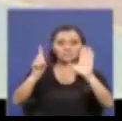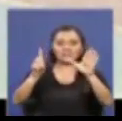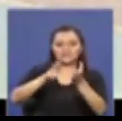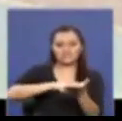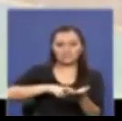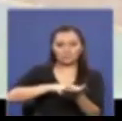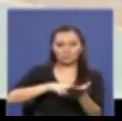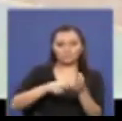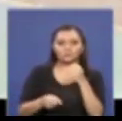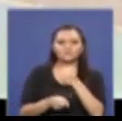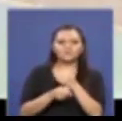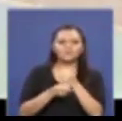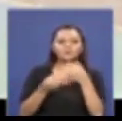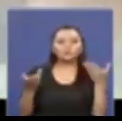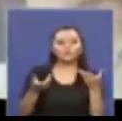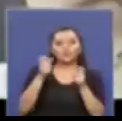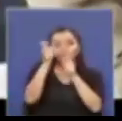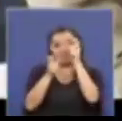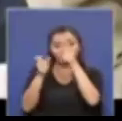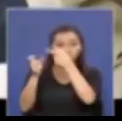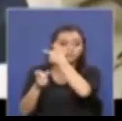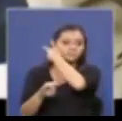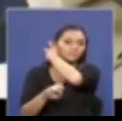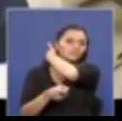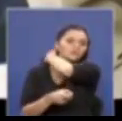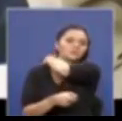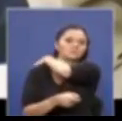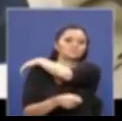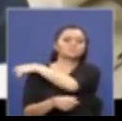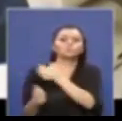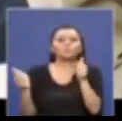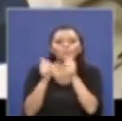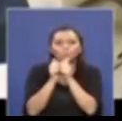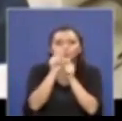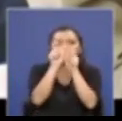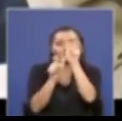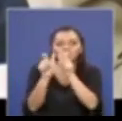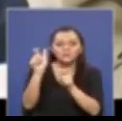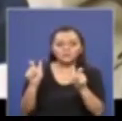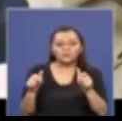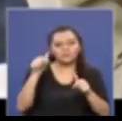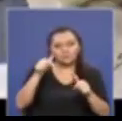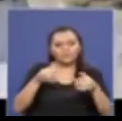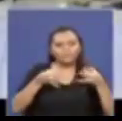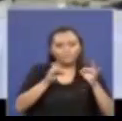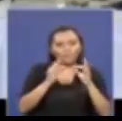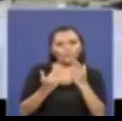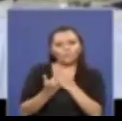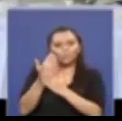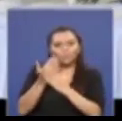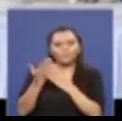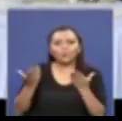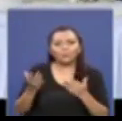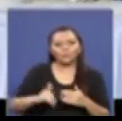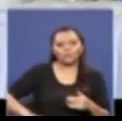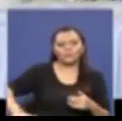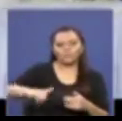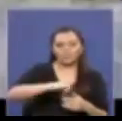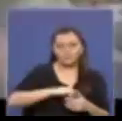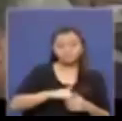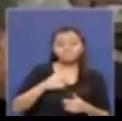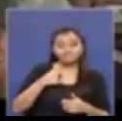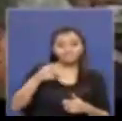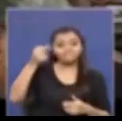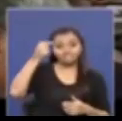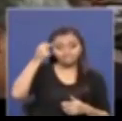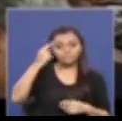ahí, inmersos en la gente, con la gente, por la gente, junto a la gente. Esa es la nueva forma de hacer democracia. Y